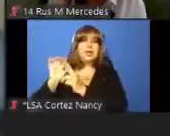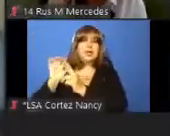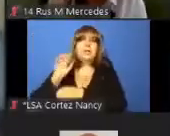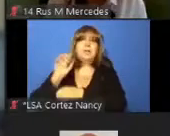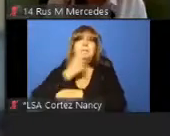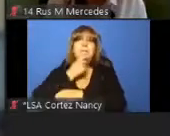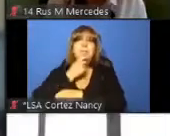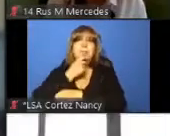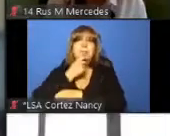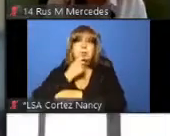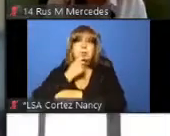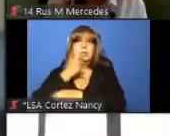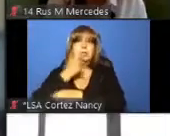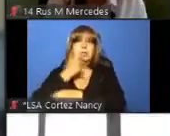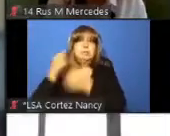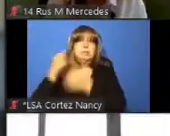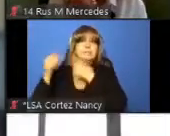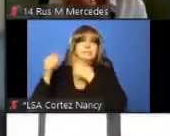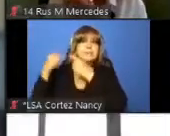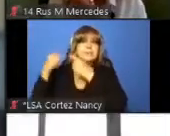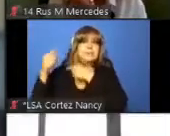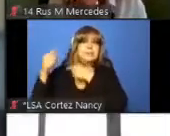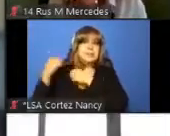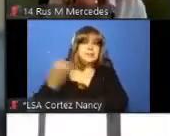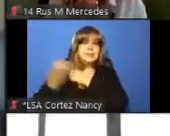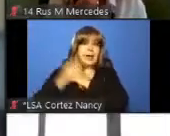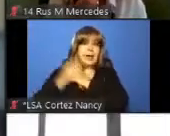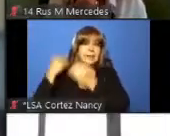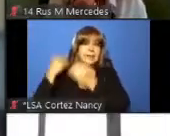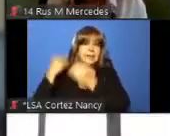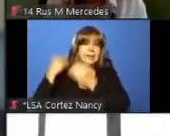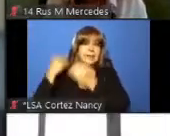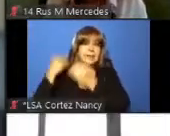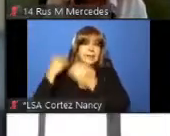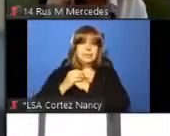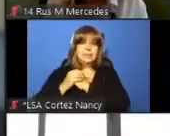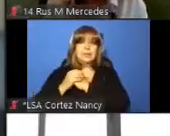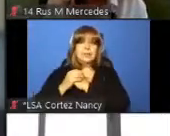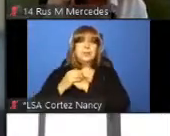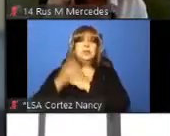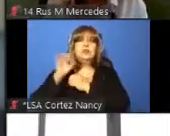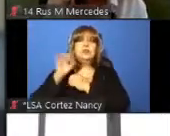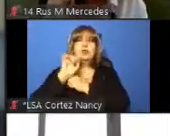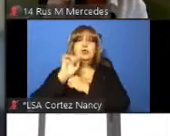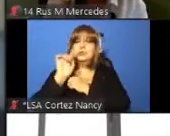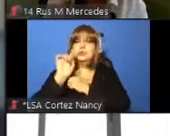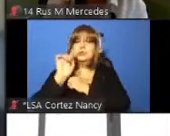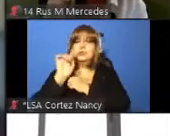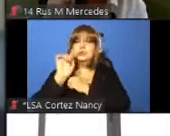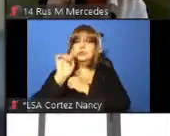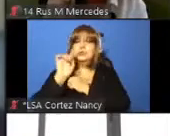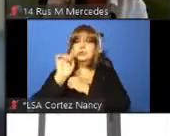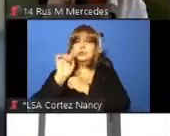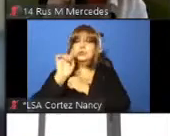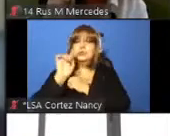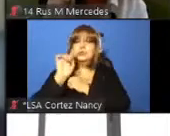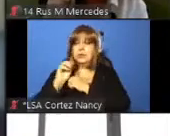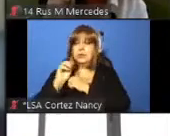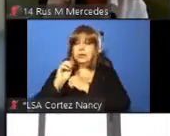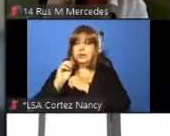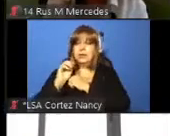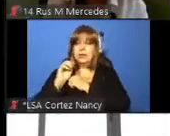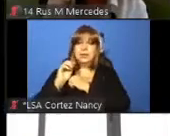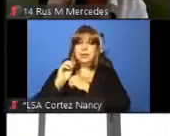y es que acá no se trata simplemente de qué sucedió y qué es lo que representa el